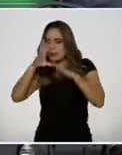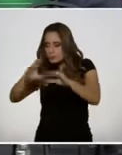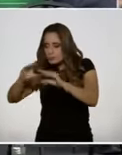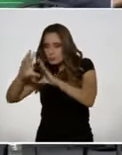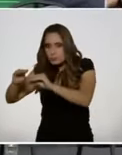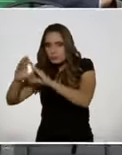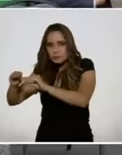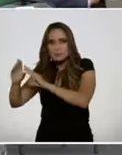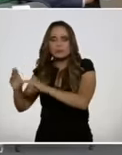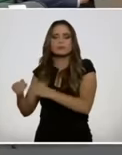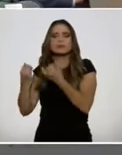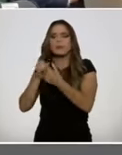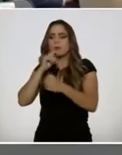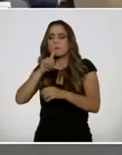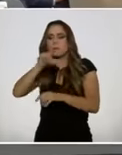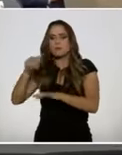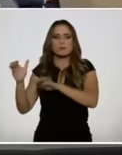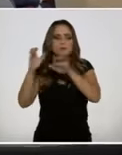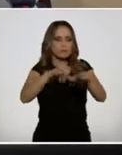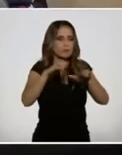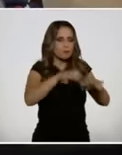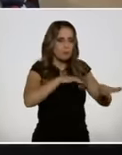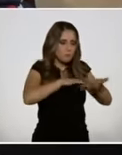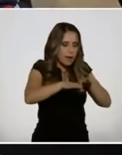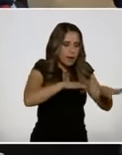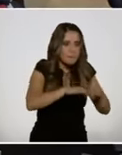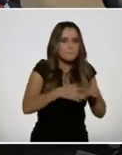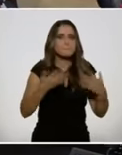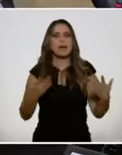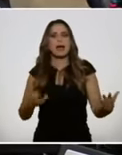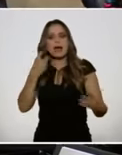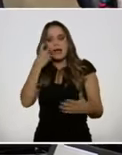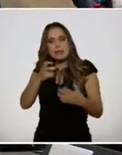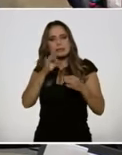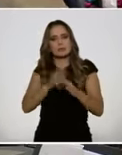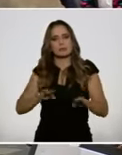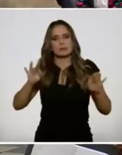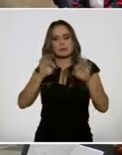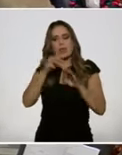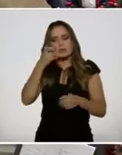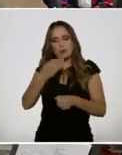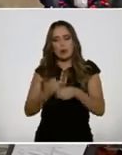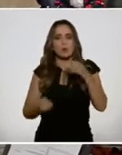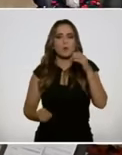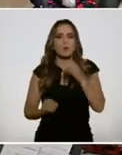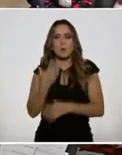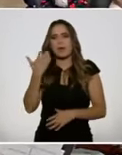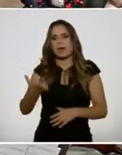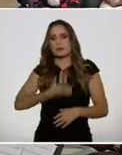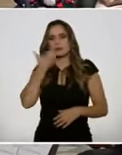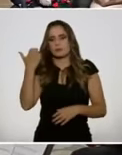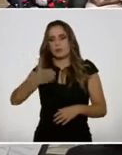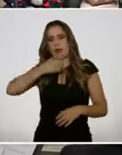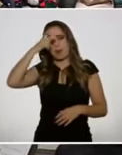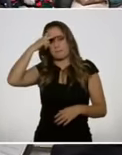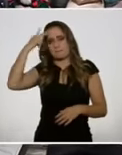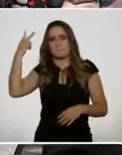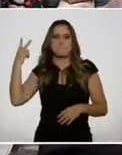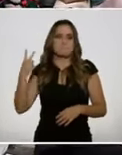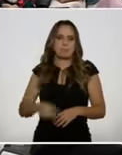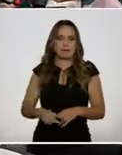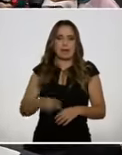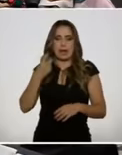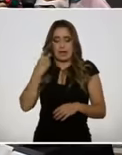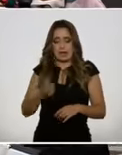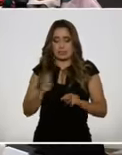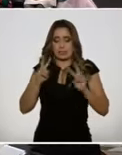ámbito educativo como laboral y pedagógico, y surge lo que es la nueva escuela mexicana, que sin duda es una de las